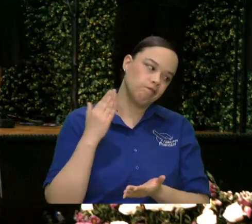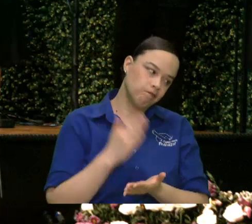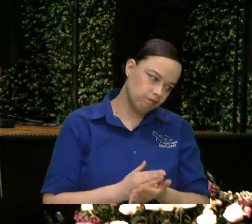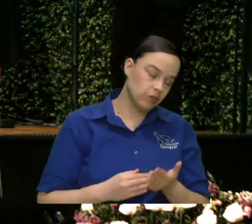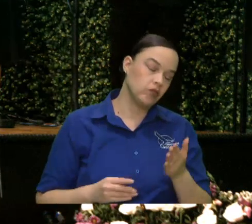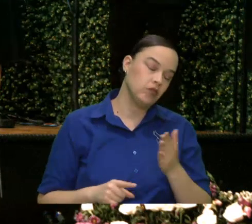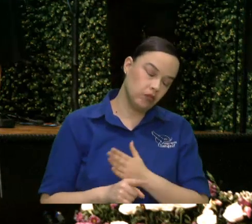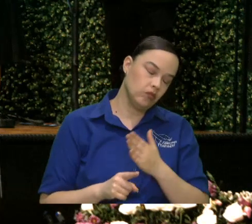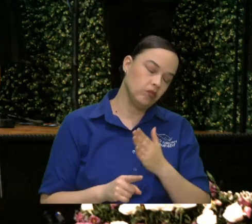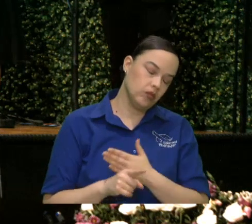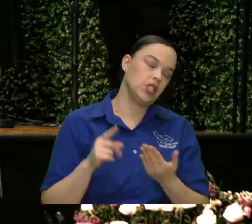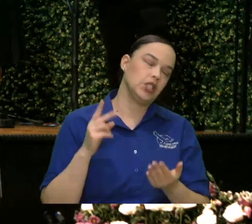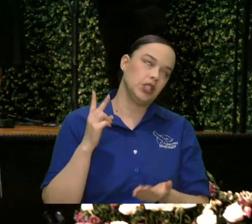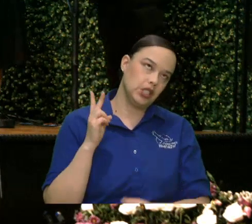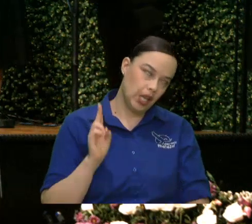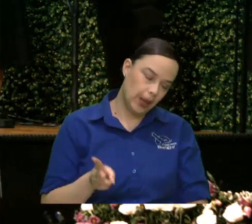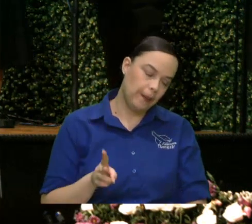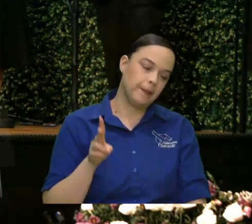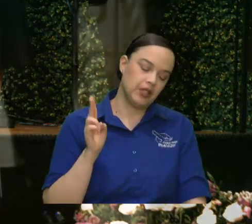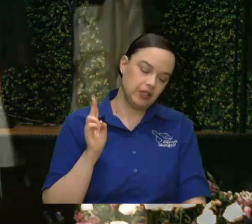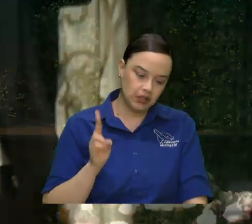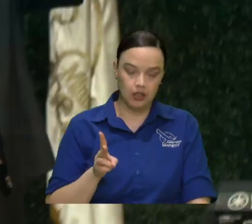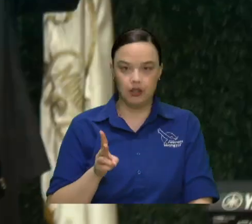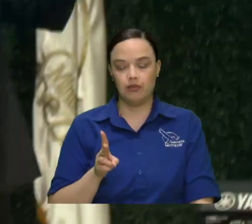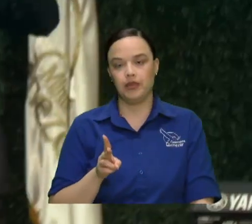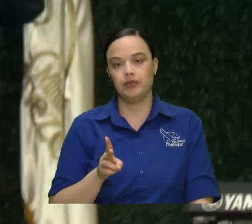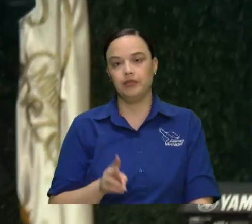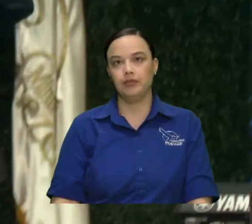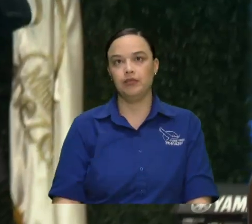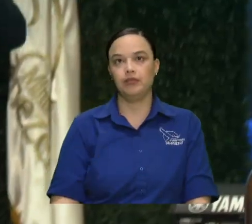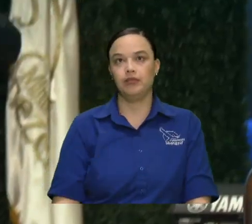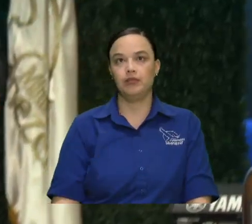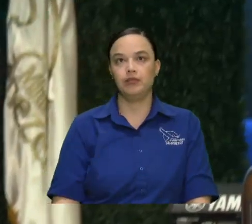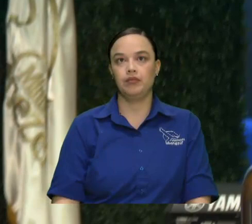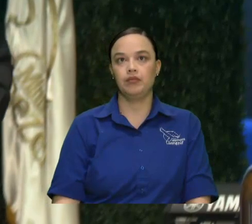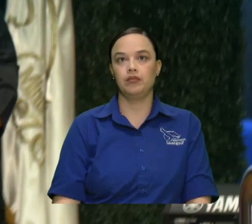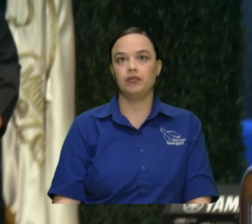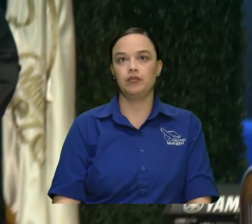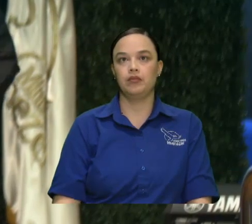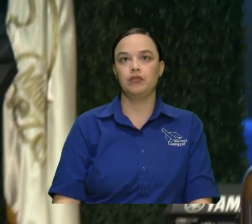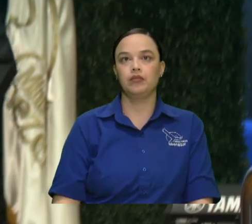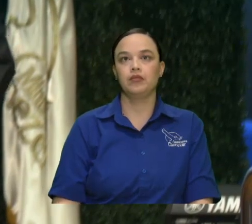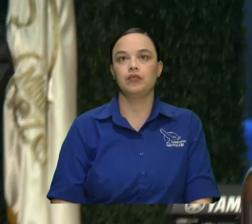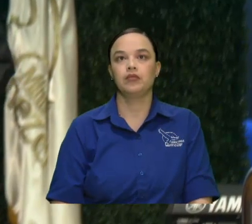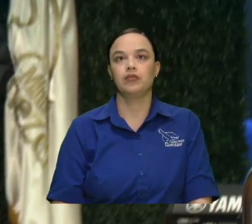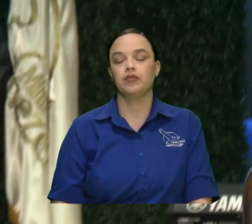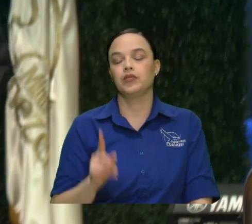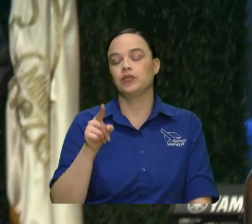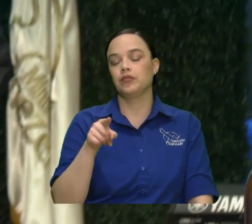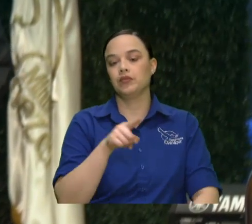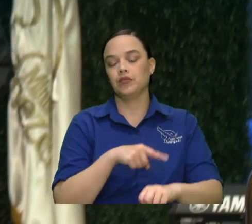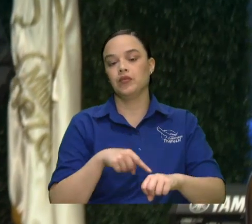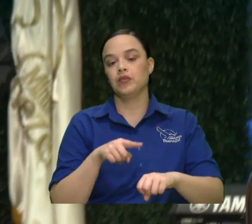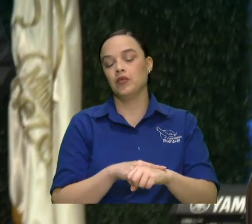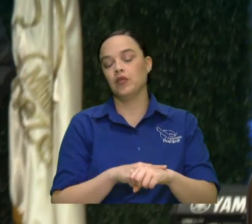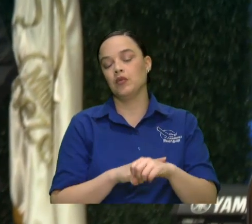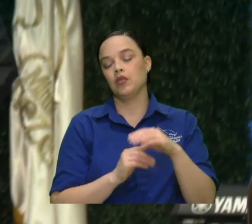constante se ha llegado al extremo de que ahora ya no es una hora ya no es mediodía